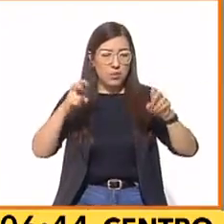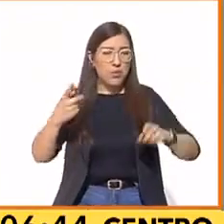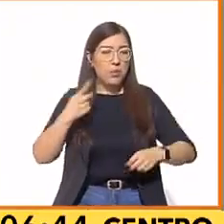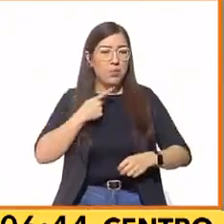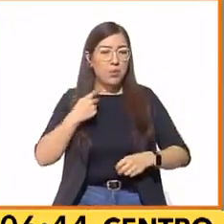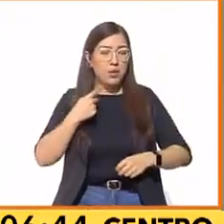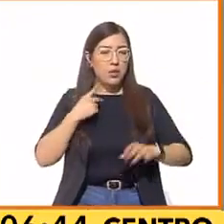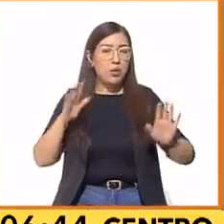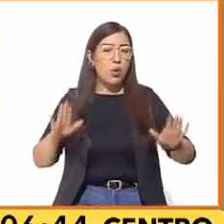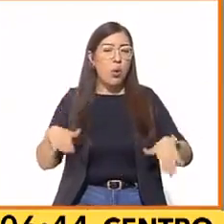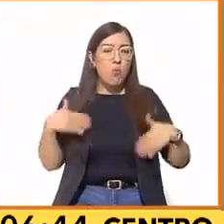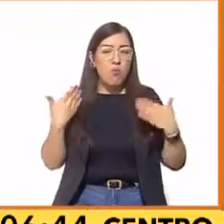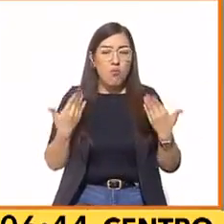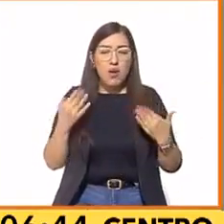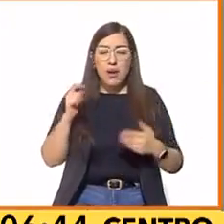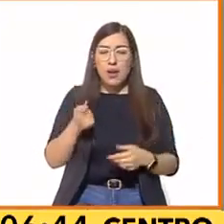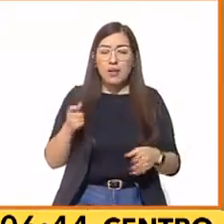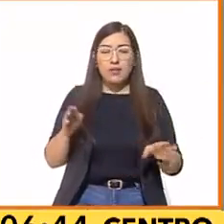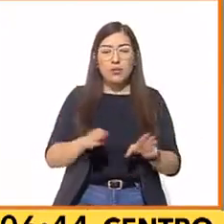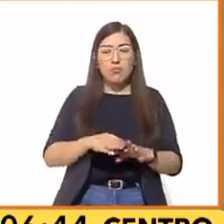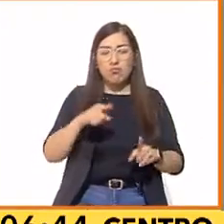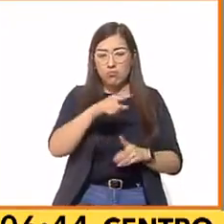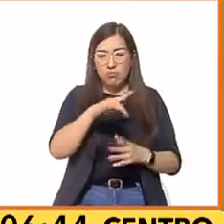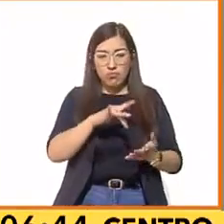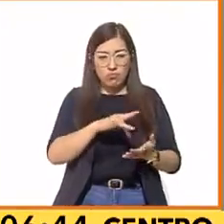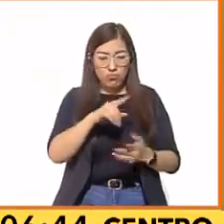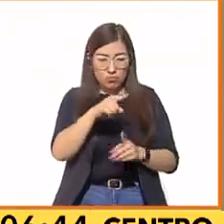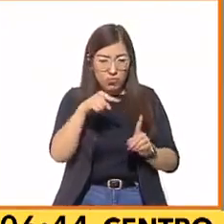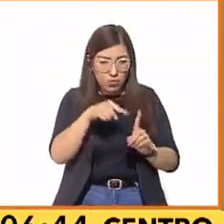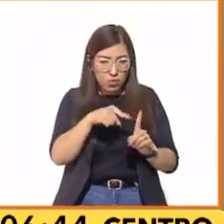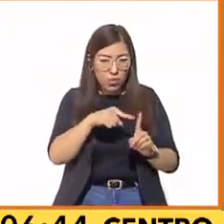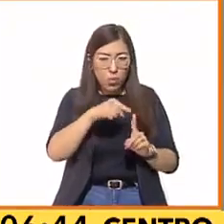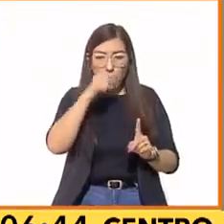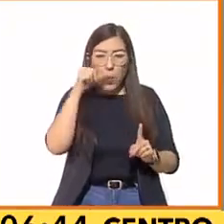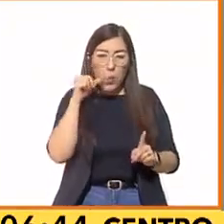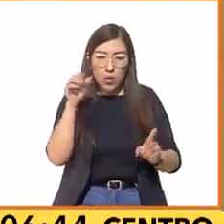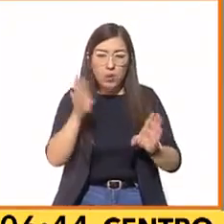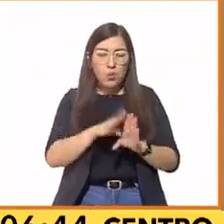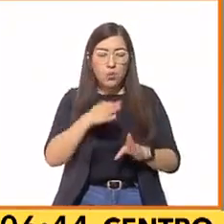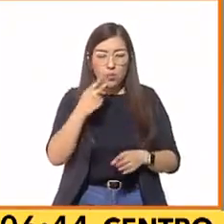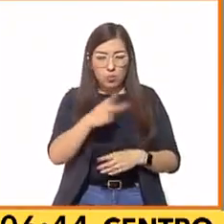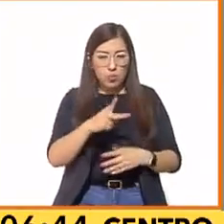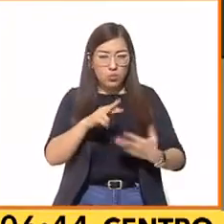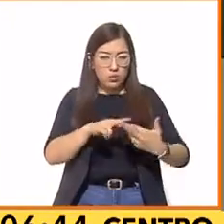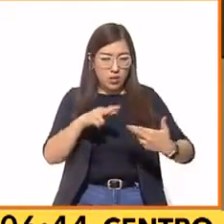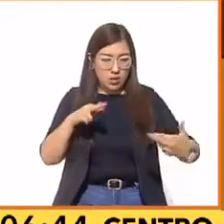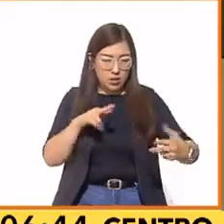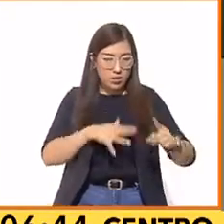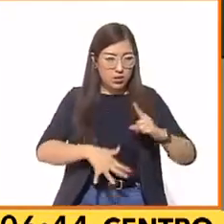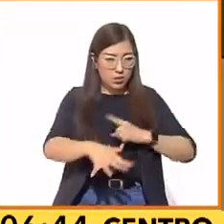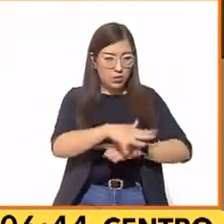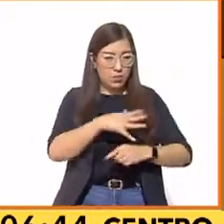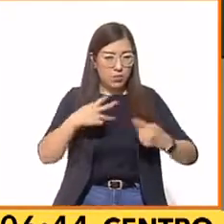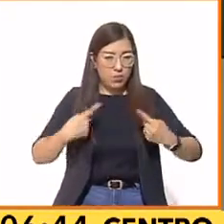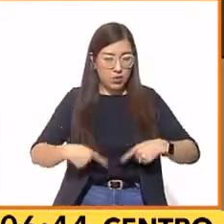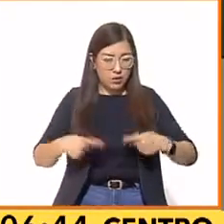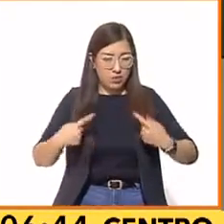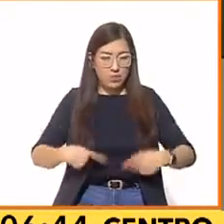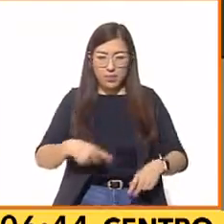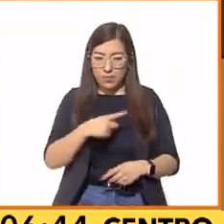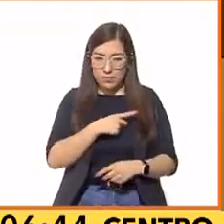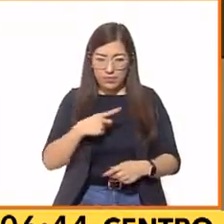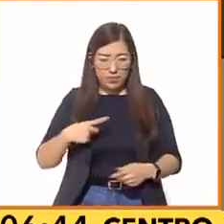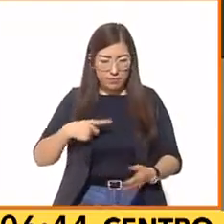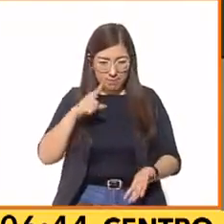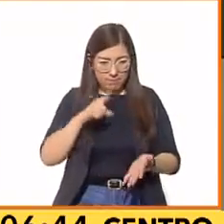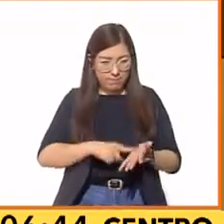de alguna manera, desde la visión juarista, enfocada en la relación que tenía con el pueblo de México, que tenía que creer en que él era la